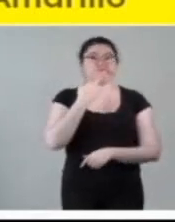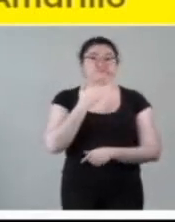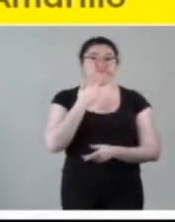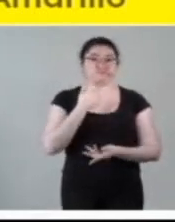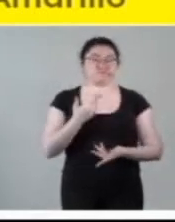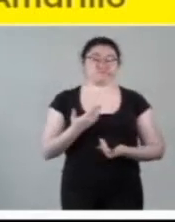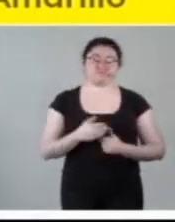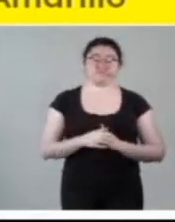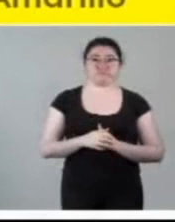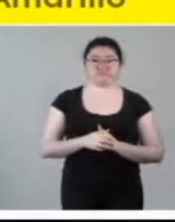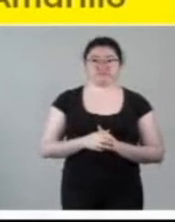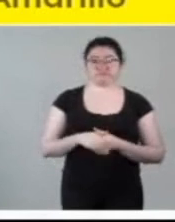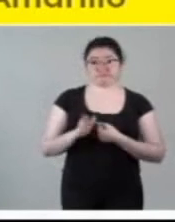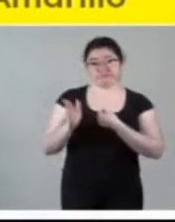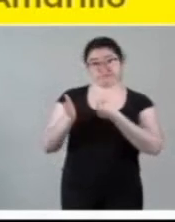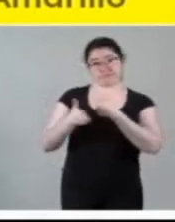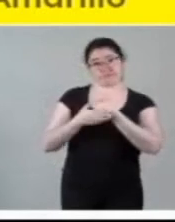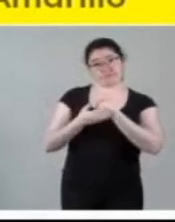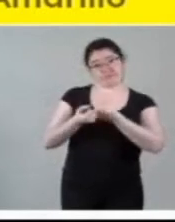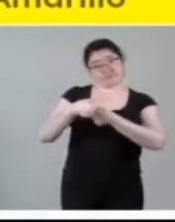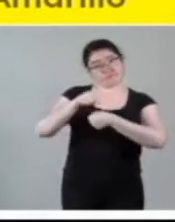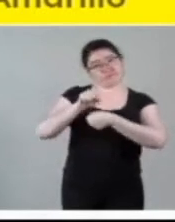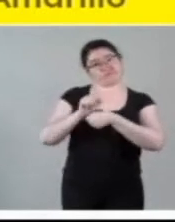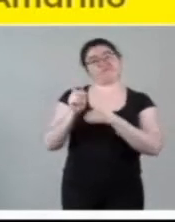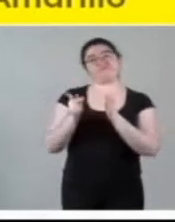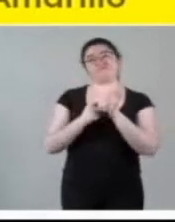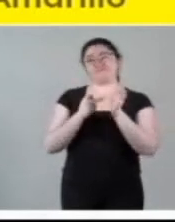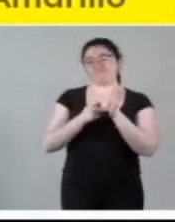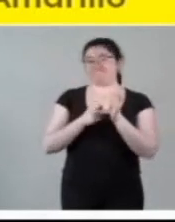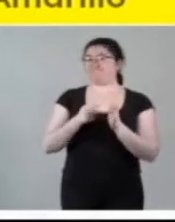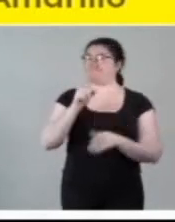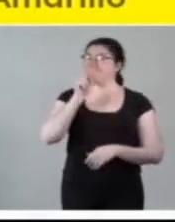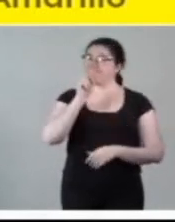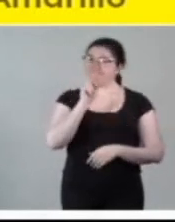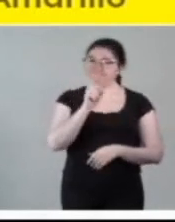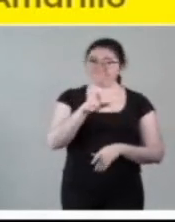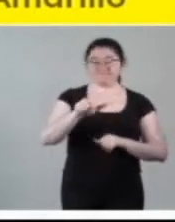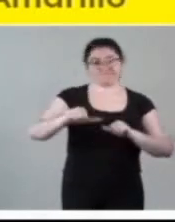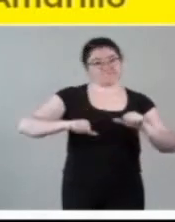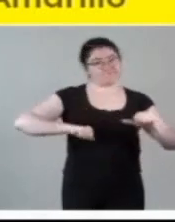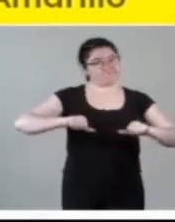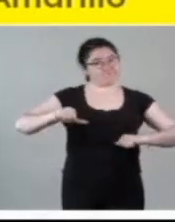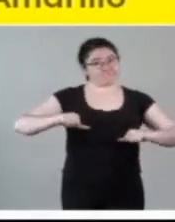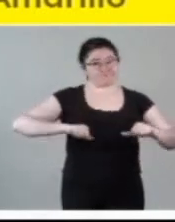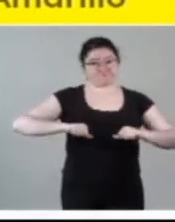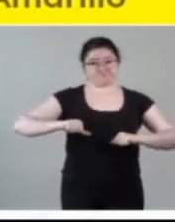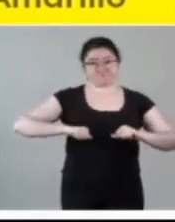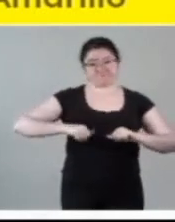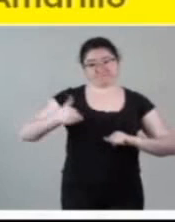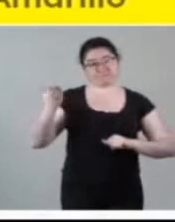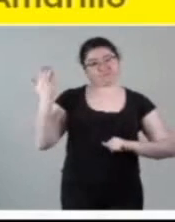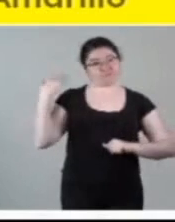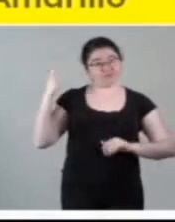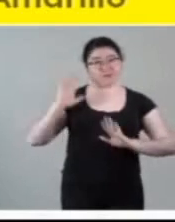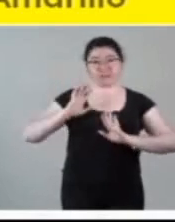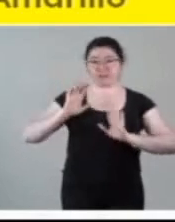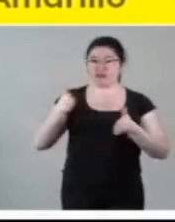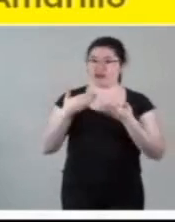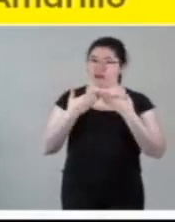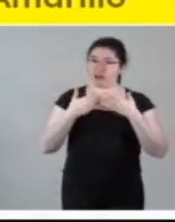manera que para la próxima semana, repito, permanecemos con las actividades que ya